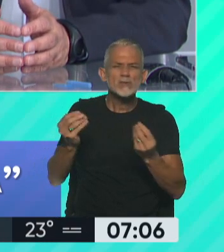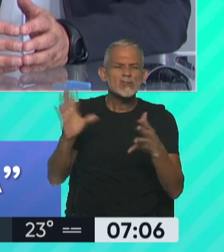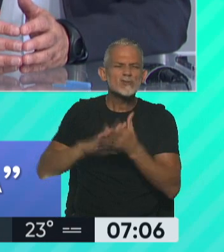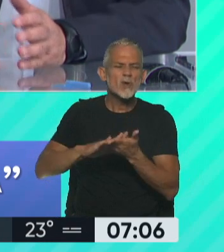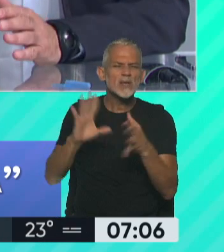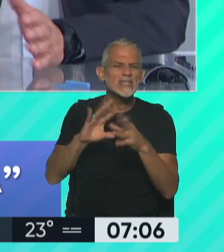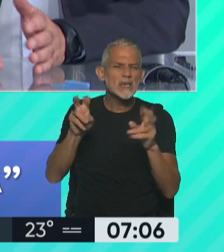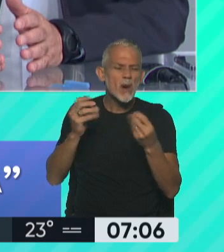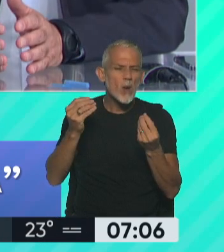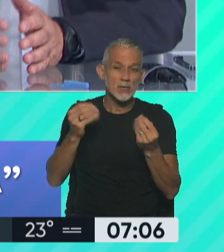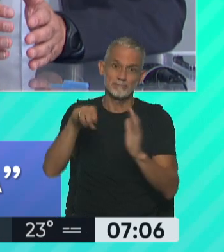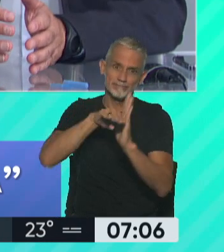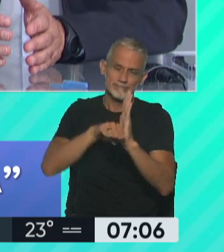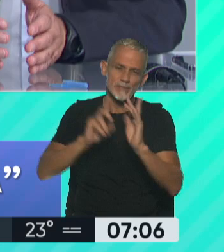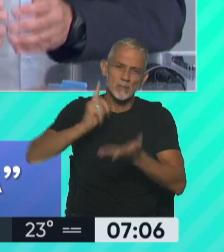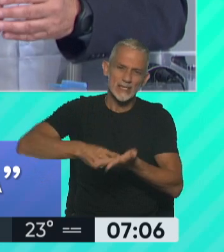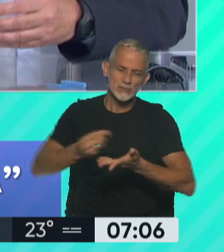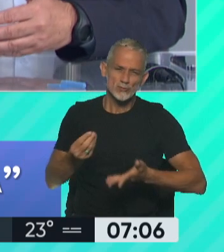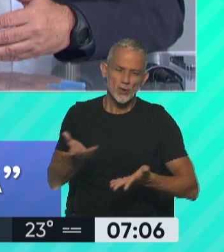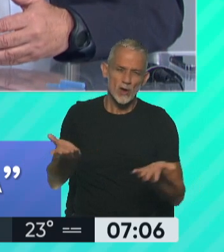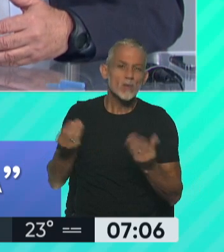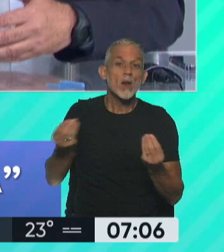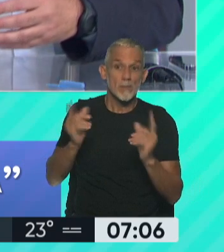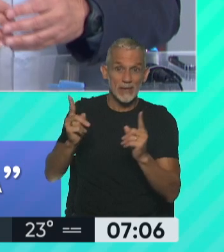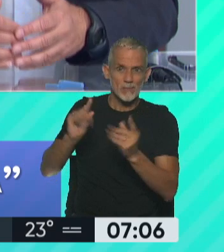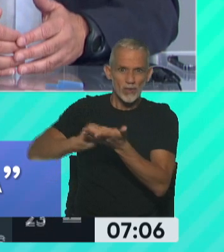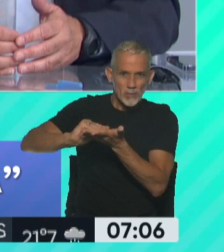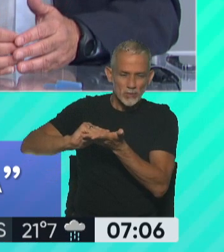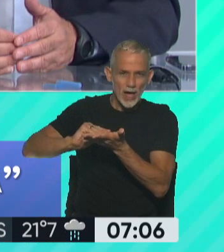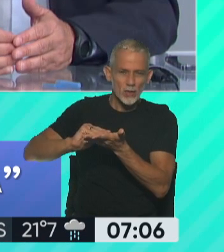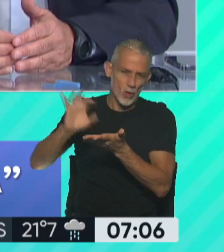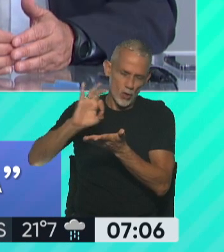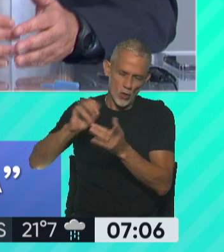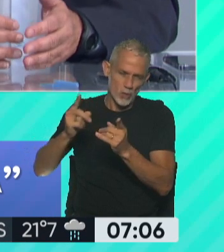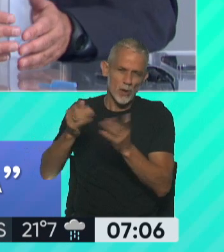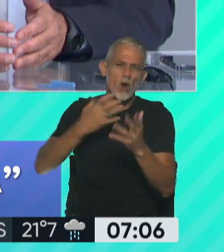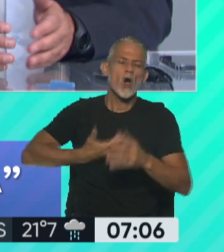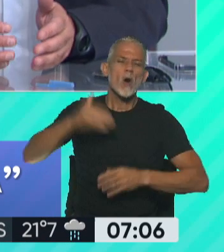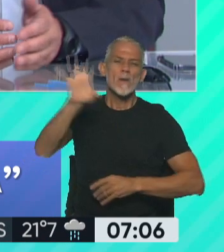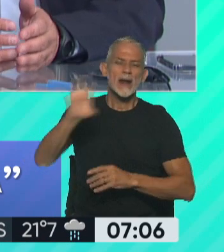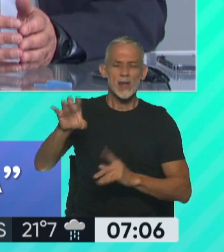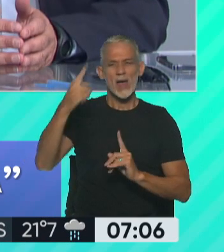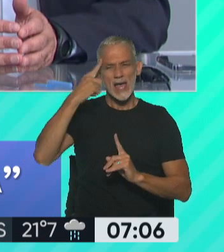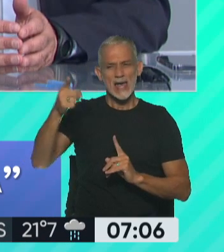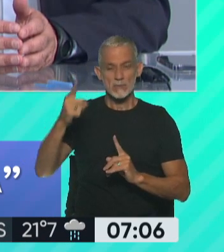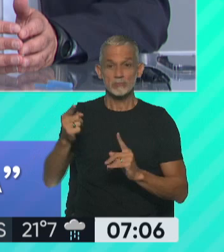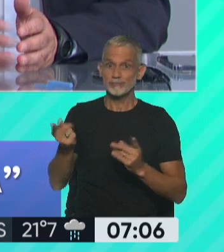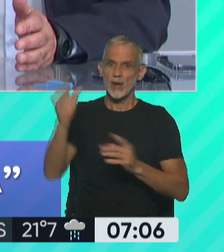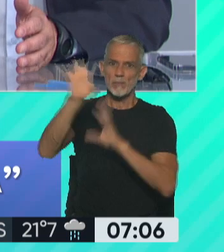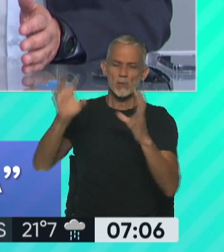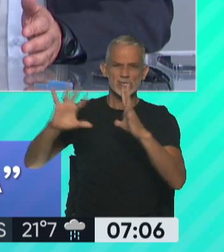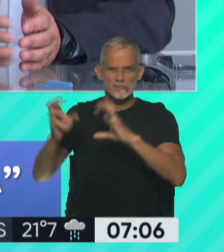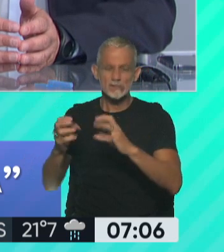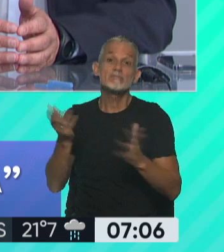con medidas que los propios diputados y sus propios gobernadores entienden que fueron afectadas las provincias.